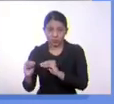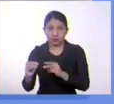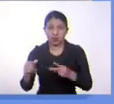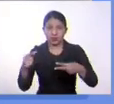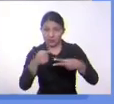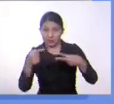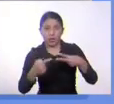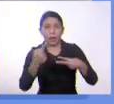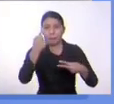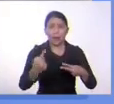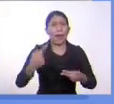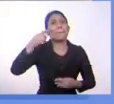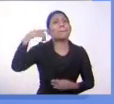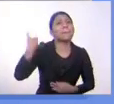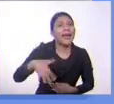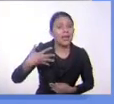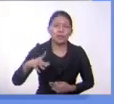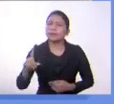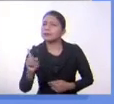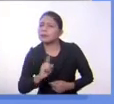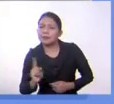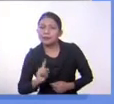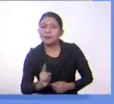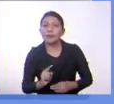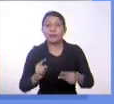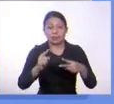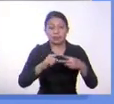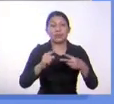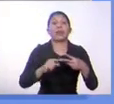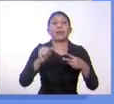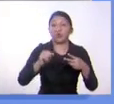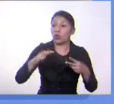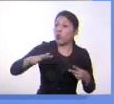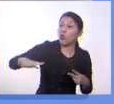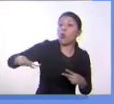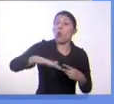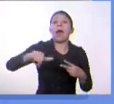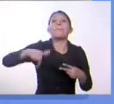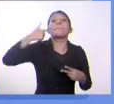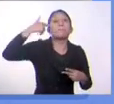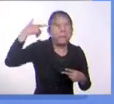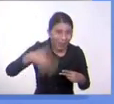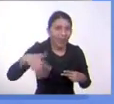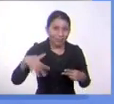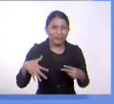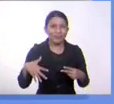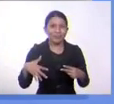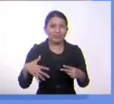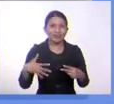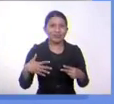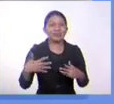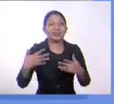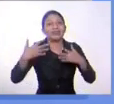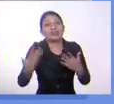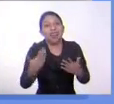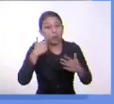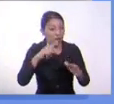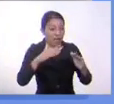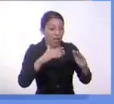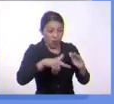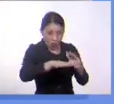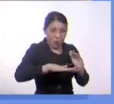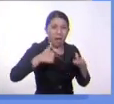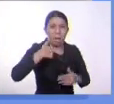un peligro, sino que pueden estar en condiciones de peligro y por ello deciden abandonar su país de